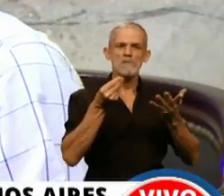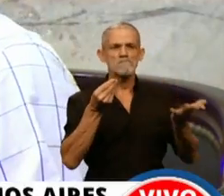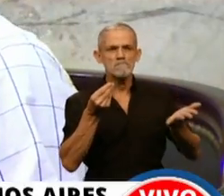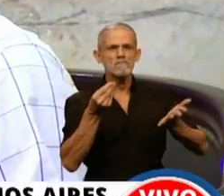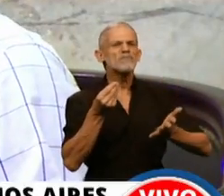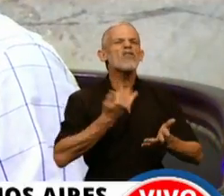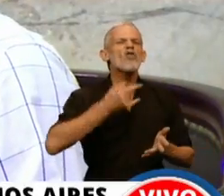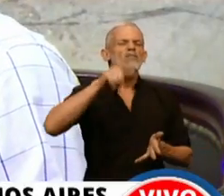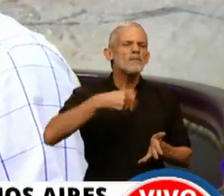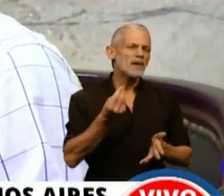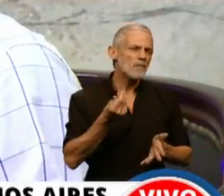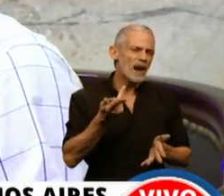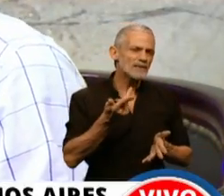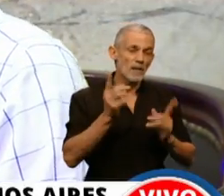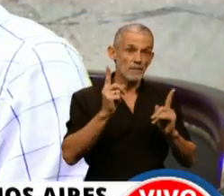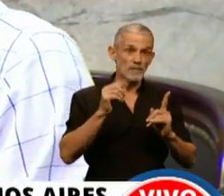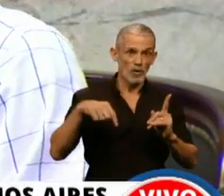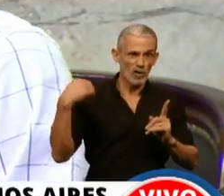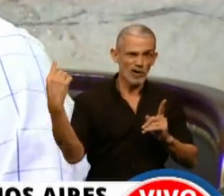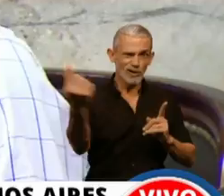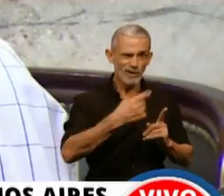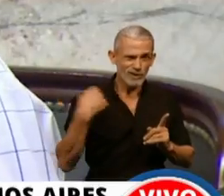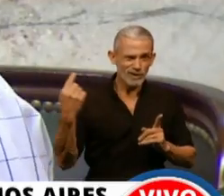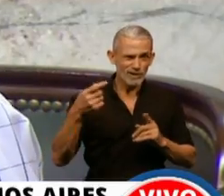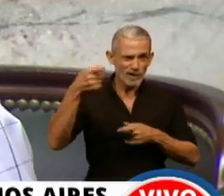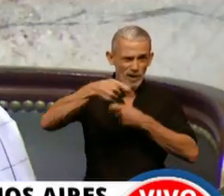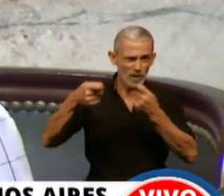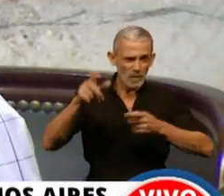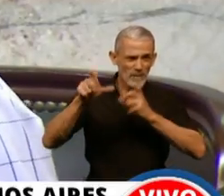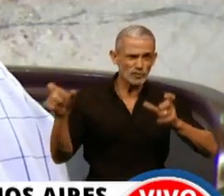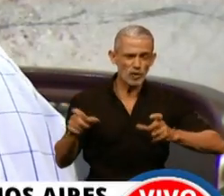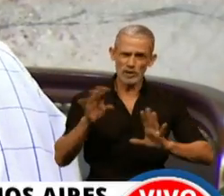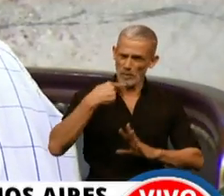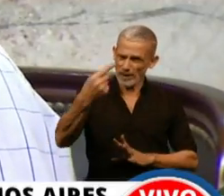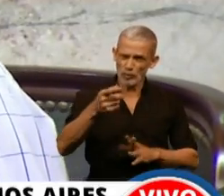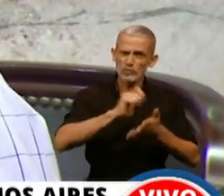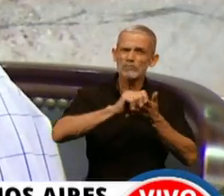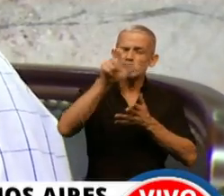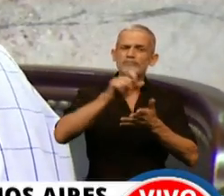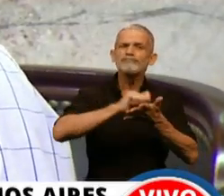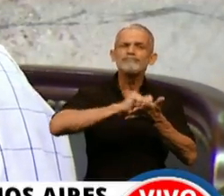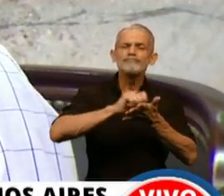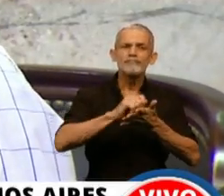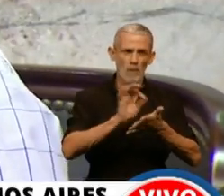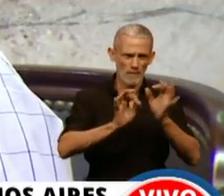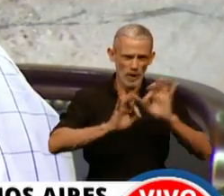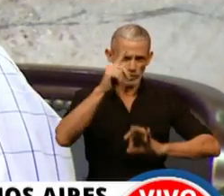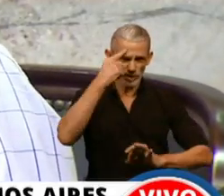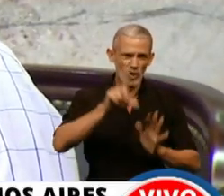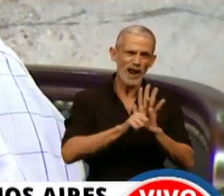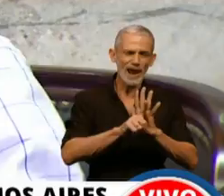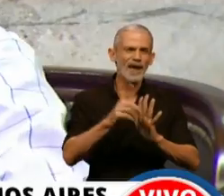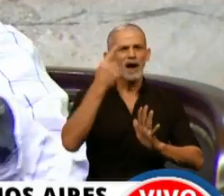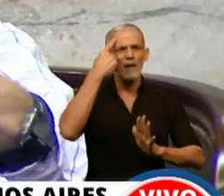sale del resto de los usuarios la pregunta es a los autores de este proyecto no se les ocurrió